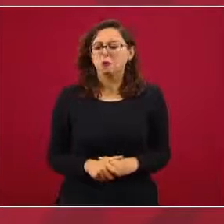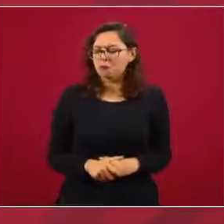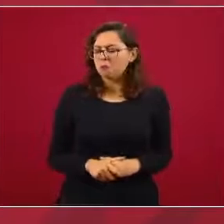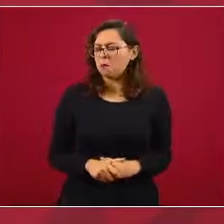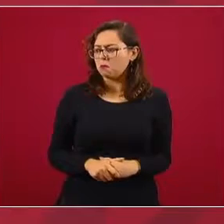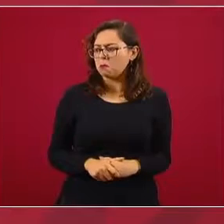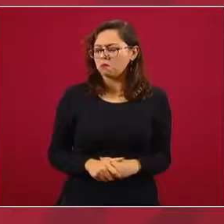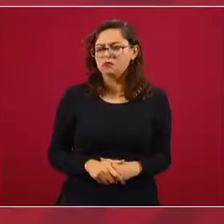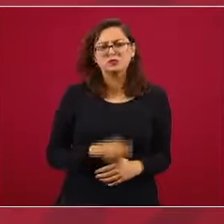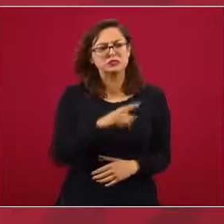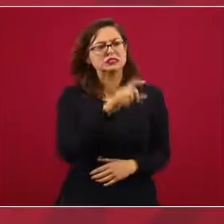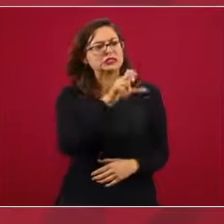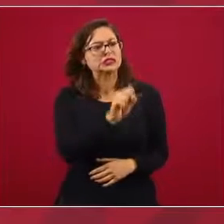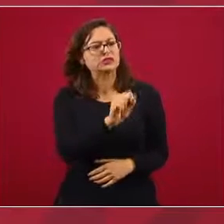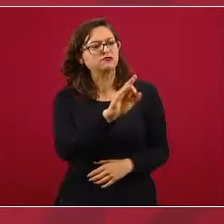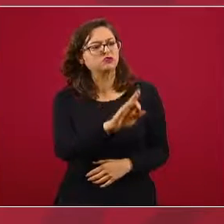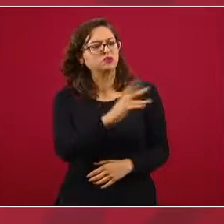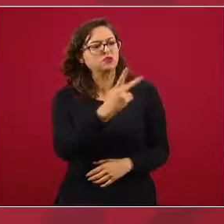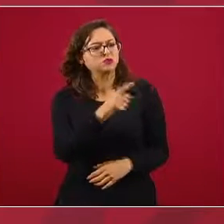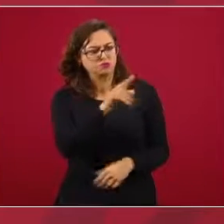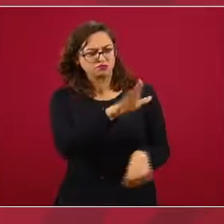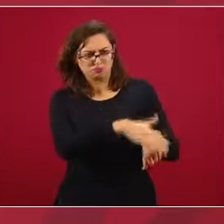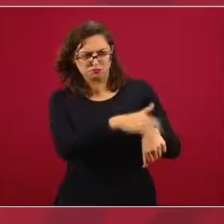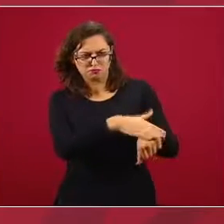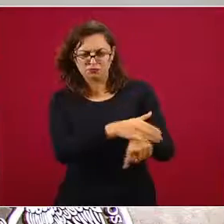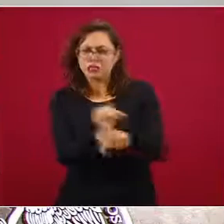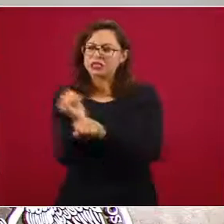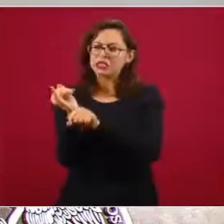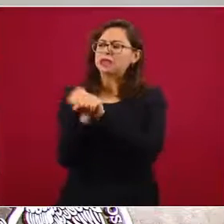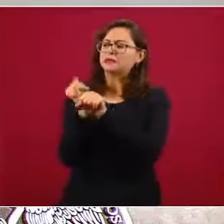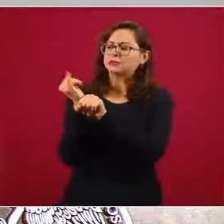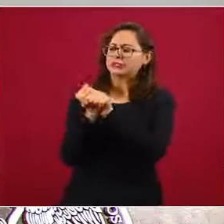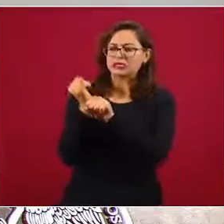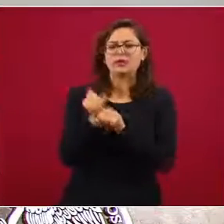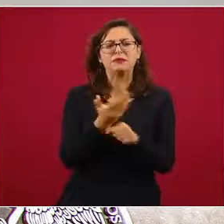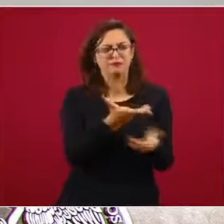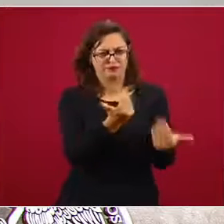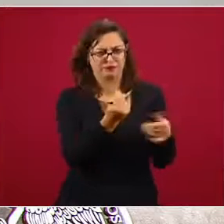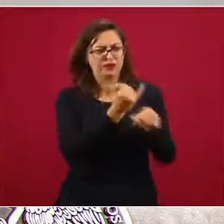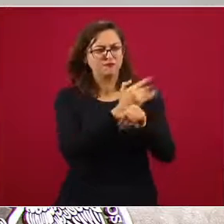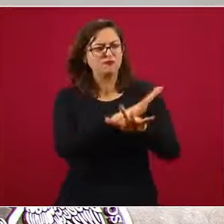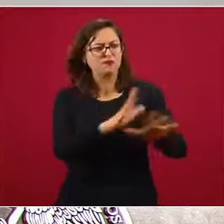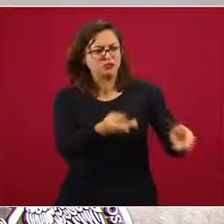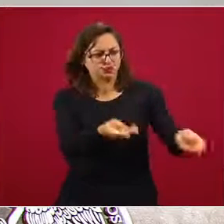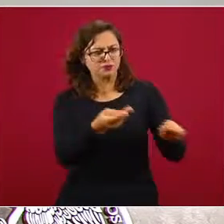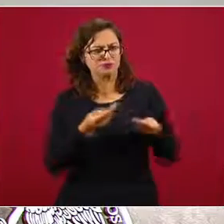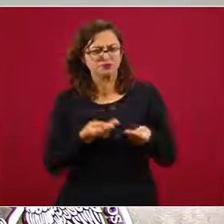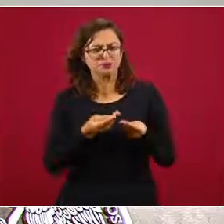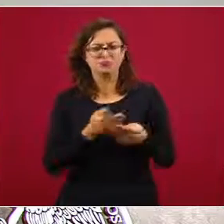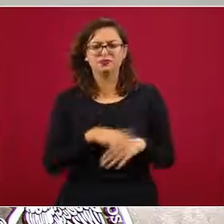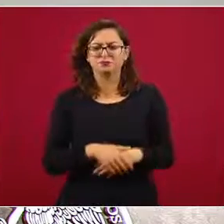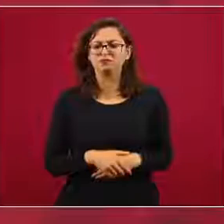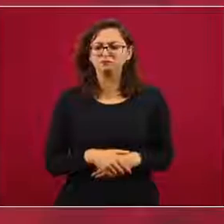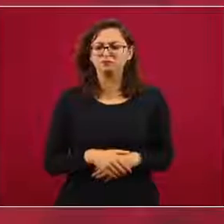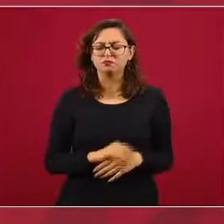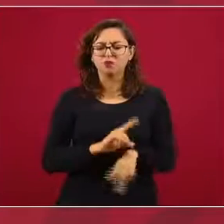Pública y que nos dé un reporte. Vamos a